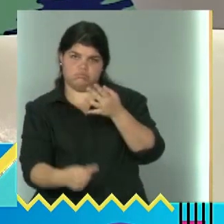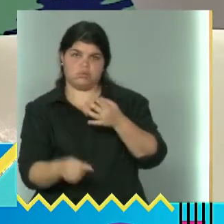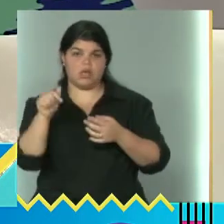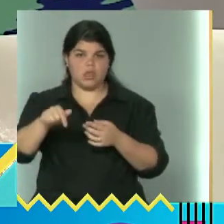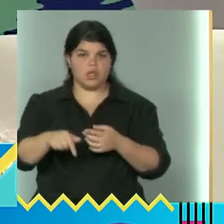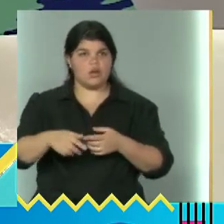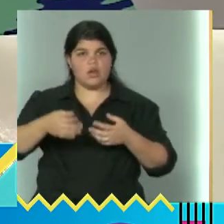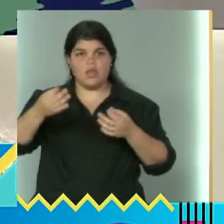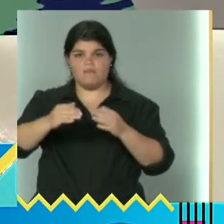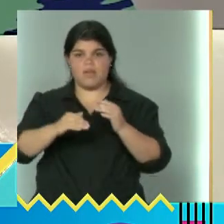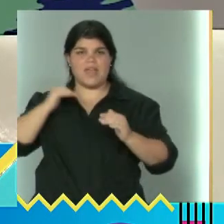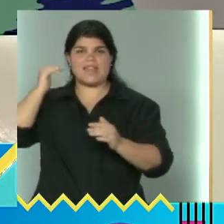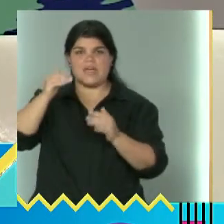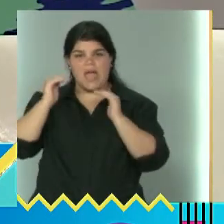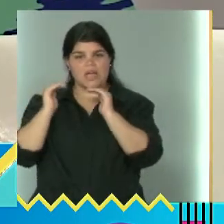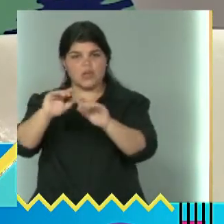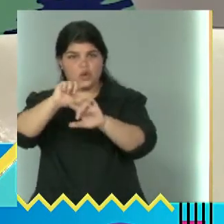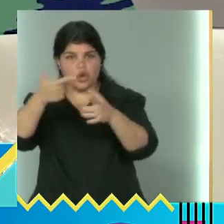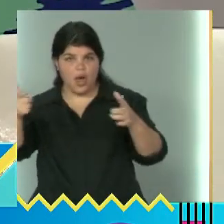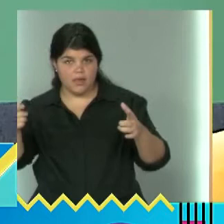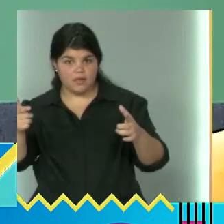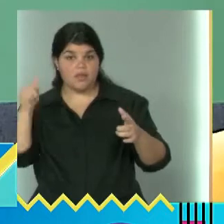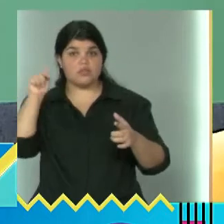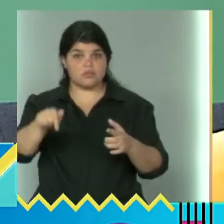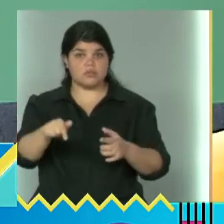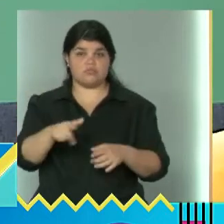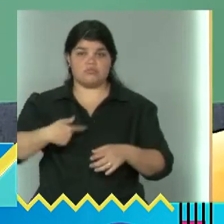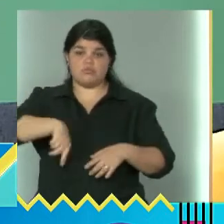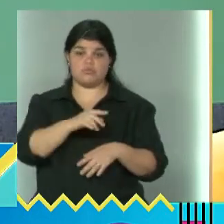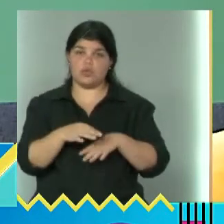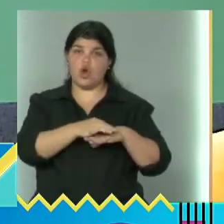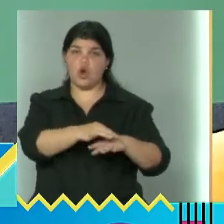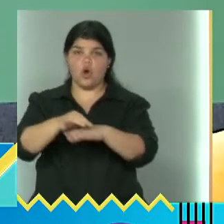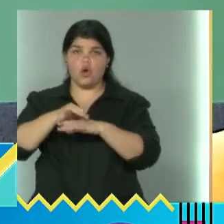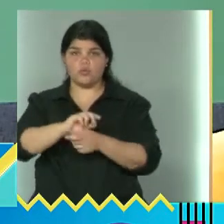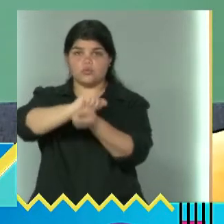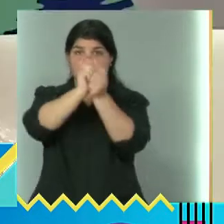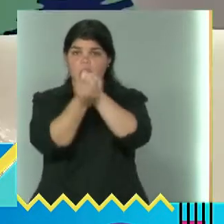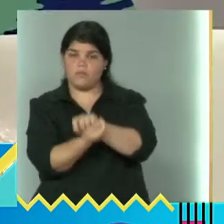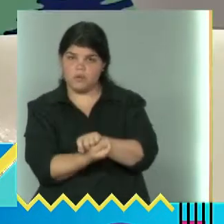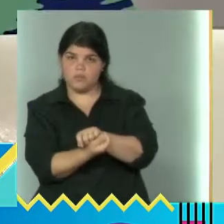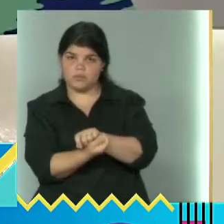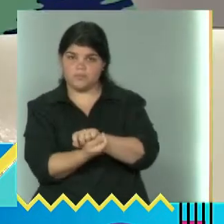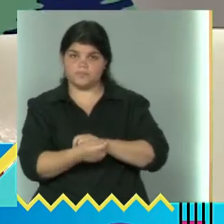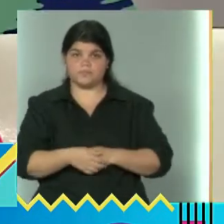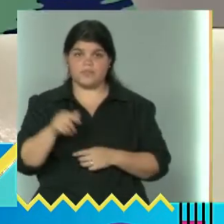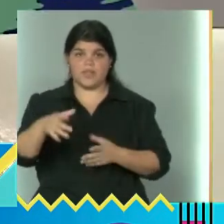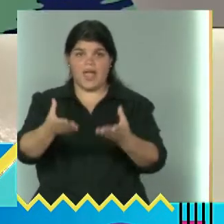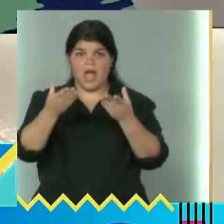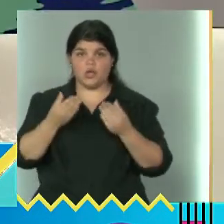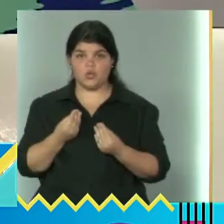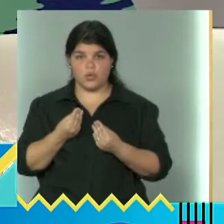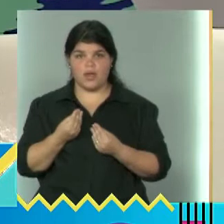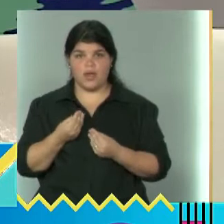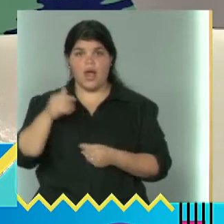tienen sentido en el nuevo equilibrio dinámico. Y para nosotros el coaching es una transformación trascendente que te lleva desde este